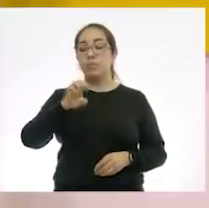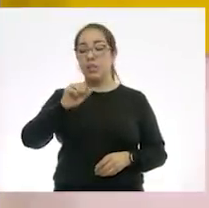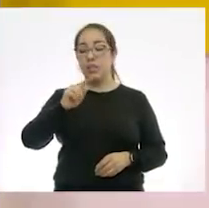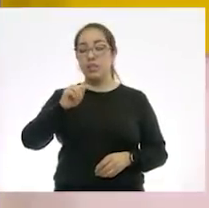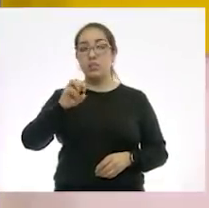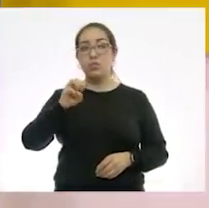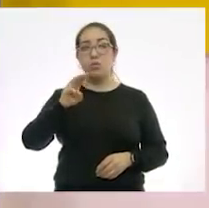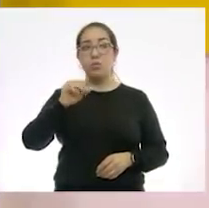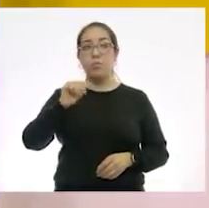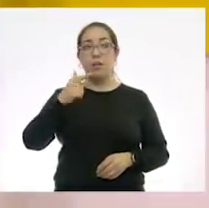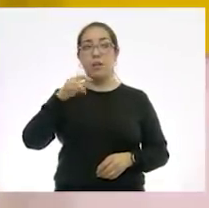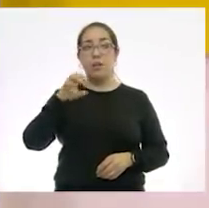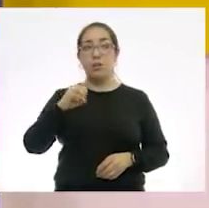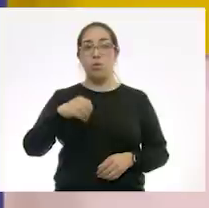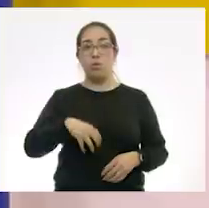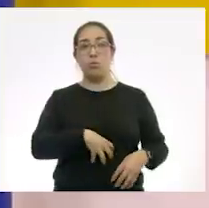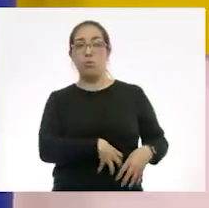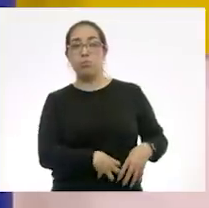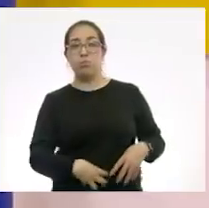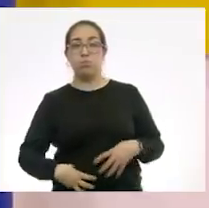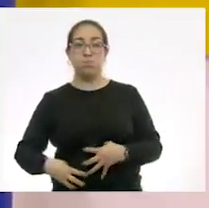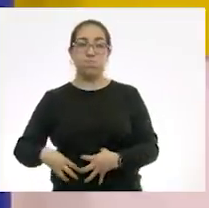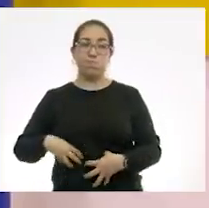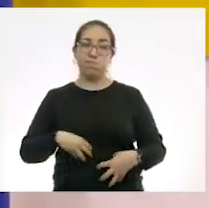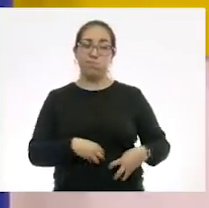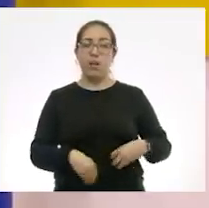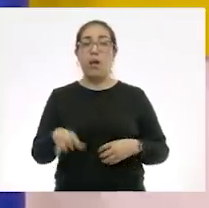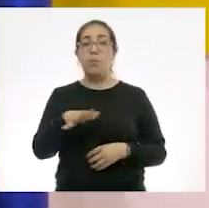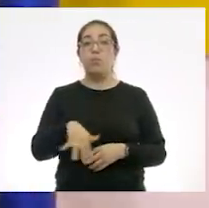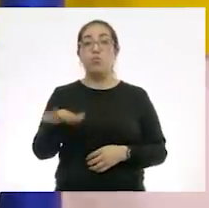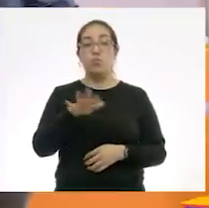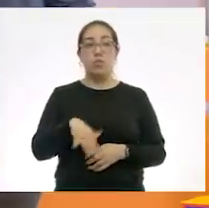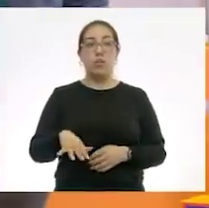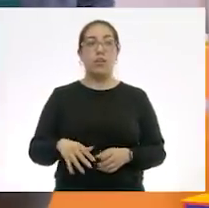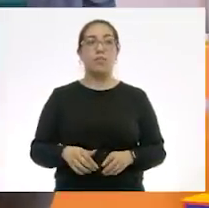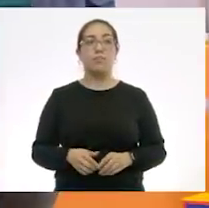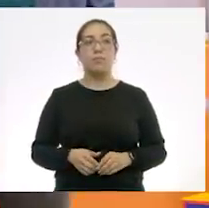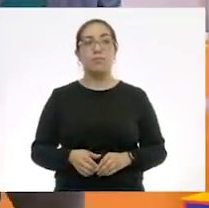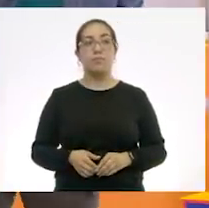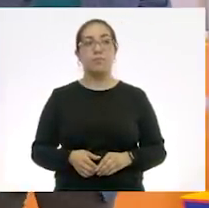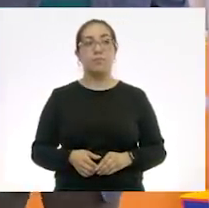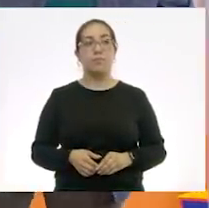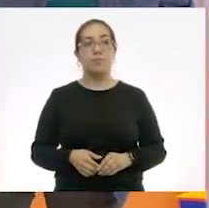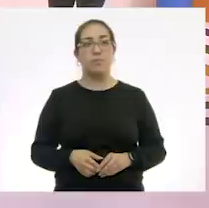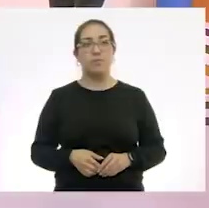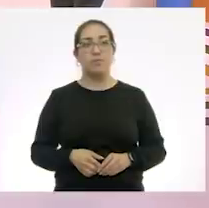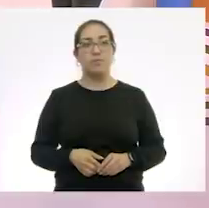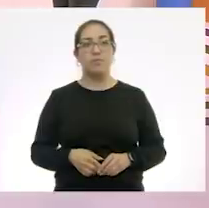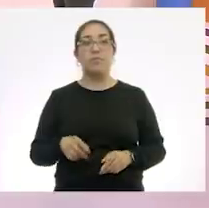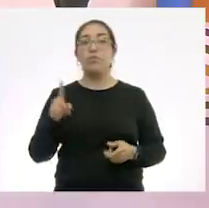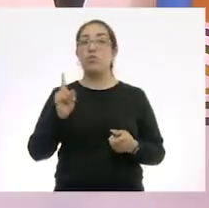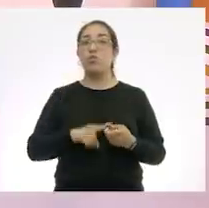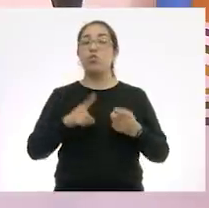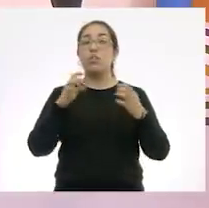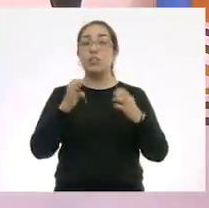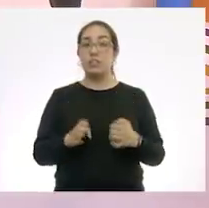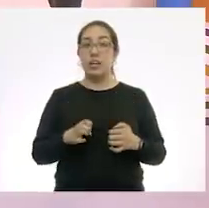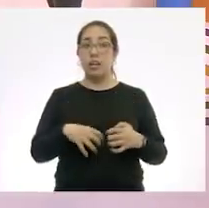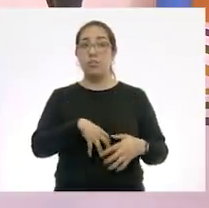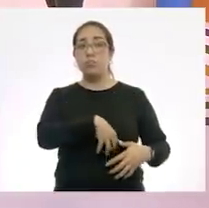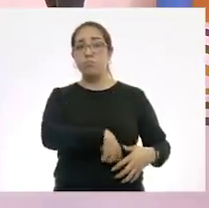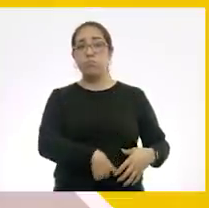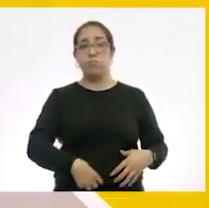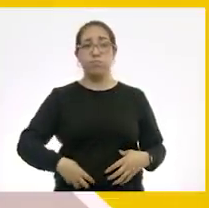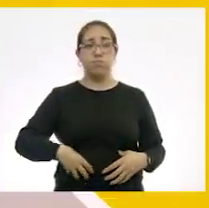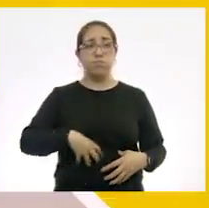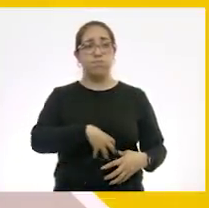estómago. Al estómago. Claro. Vamos a buscar el estómago. El estómago. Ustedes saben cómo es el estómago, ¿verdad? Recuerdan esa forma. Ah,